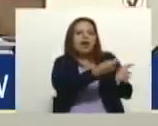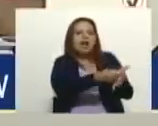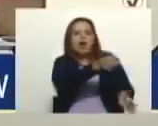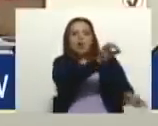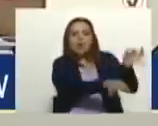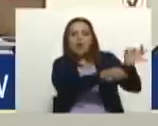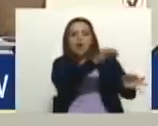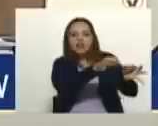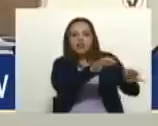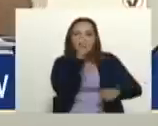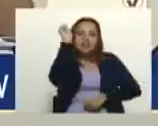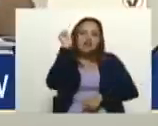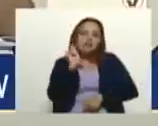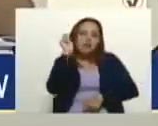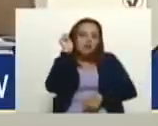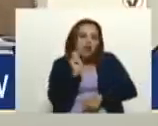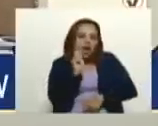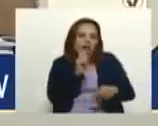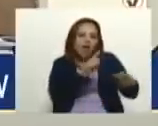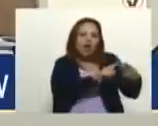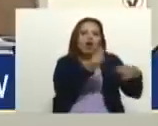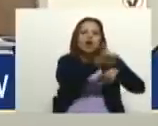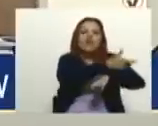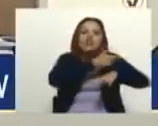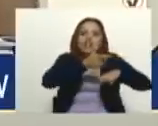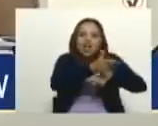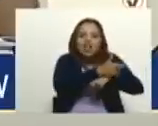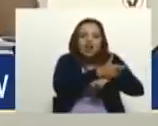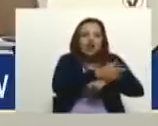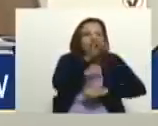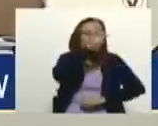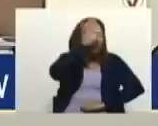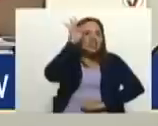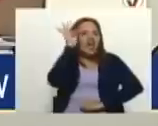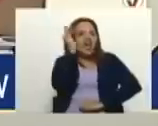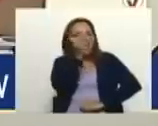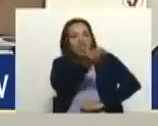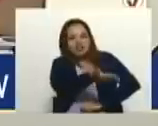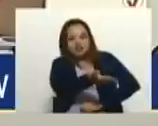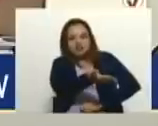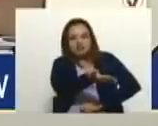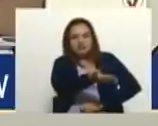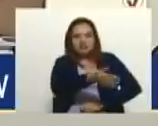senadores, diputados, gobernadores, fiscal,